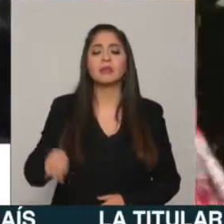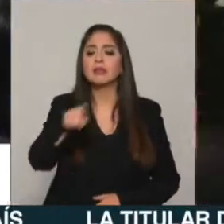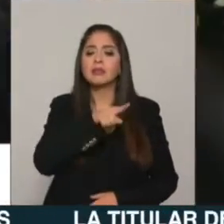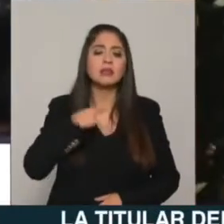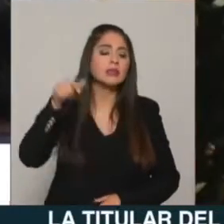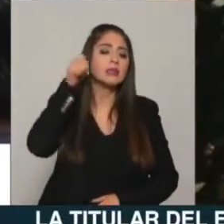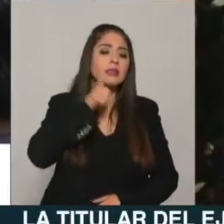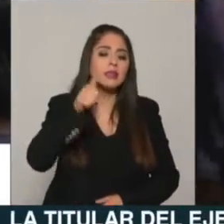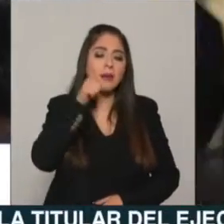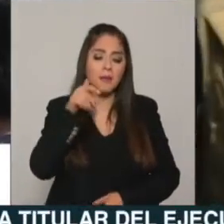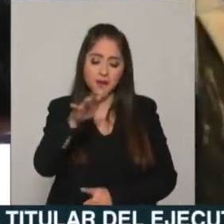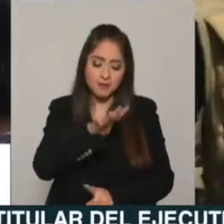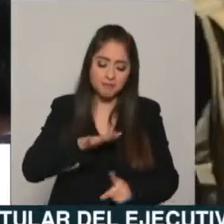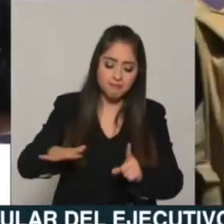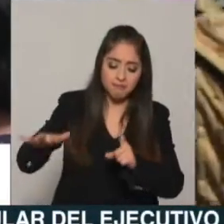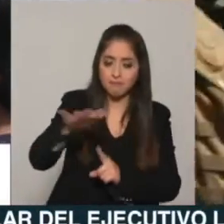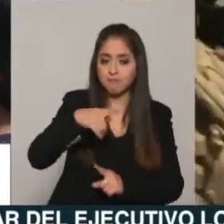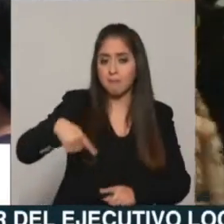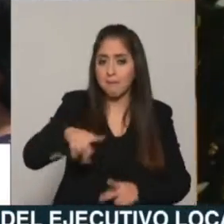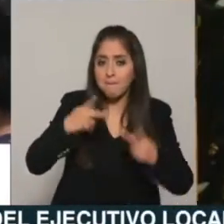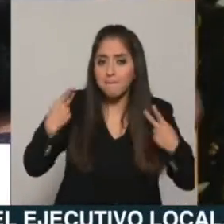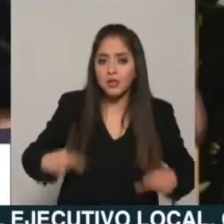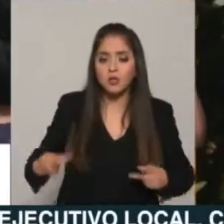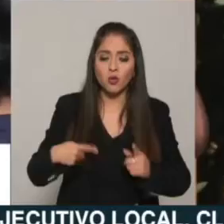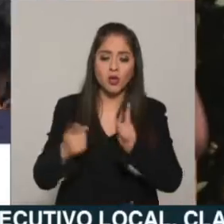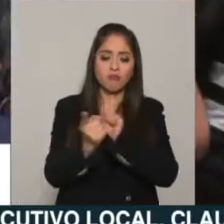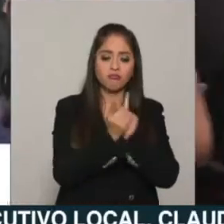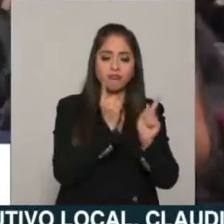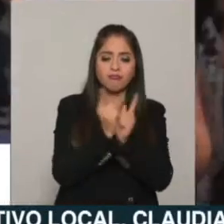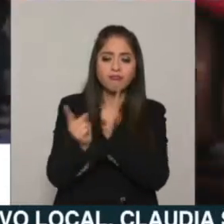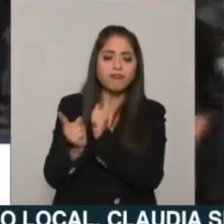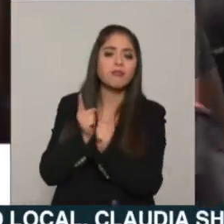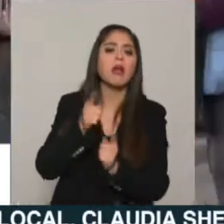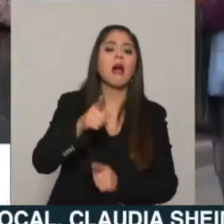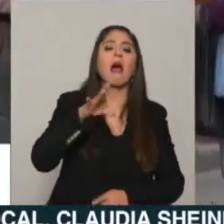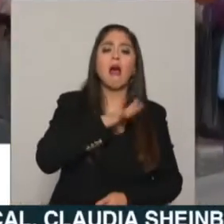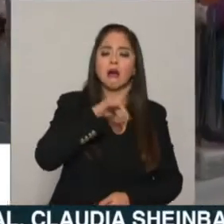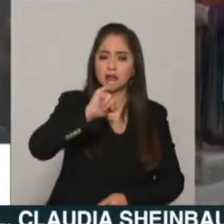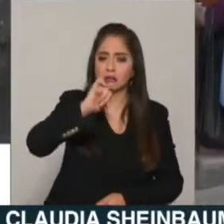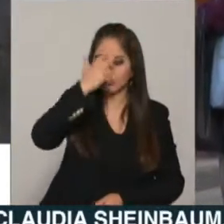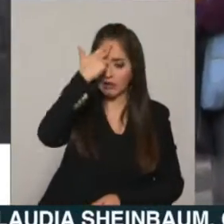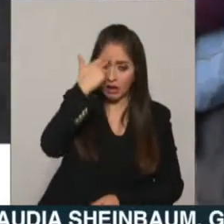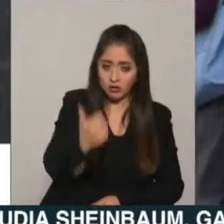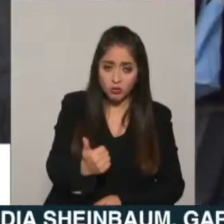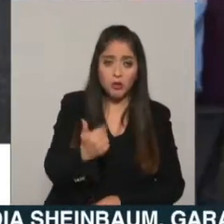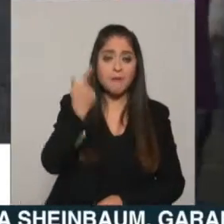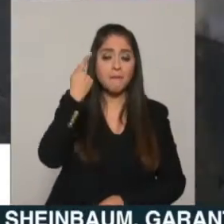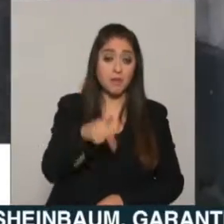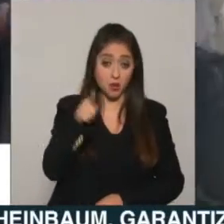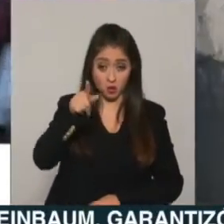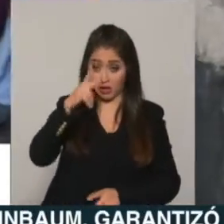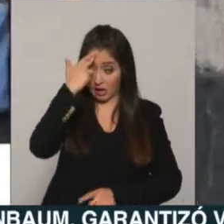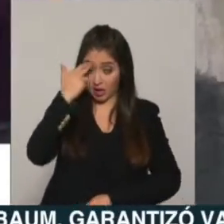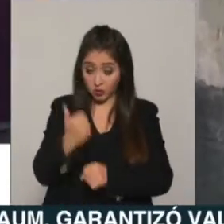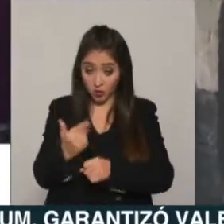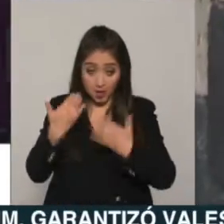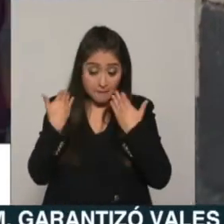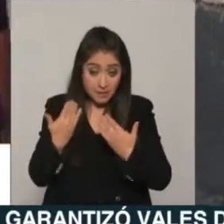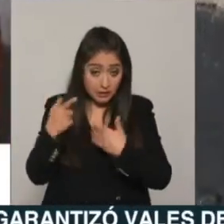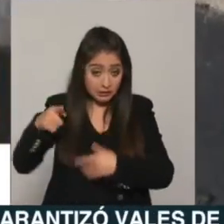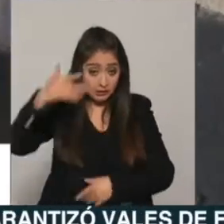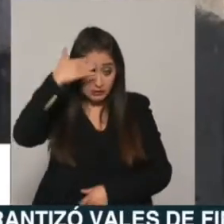sociedad tiene razón en muchos aspectos, pero no está bien dirigido. La idea